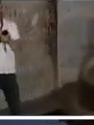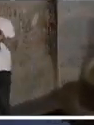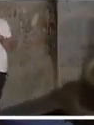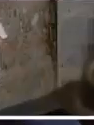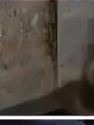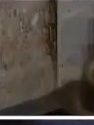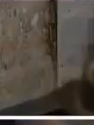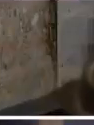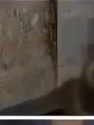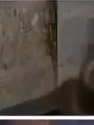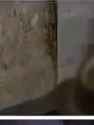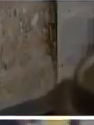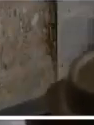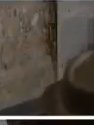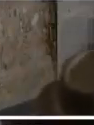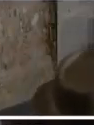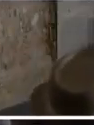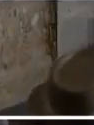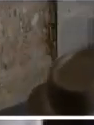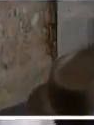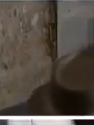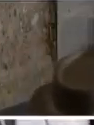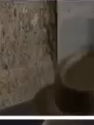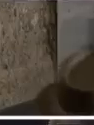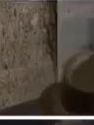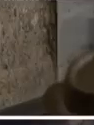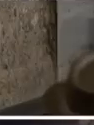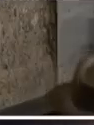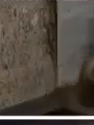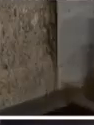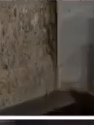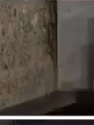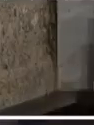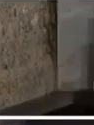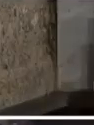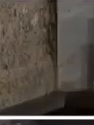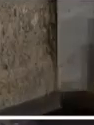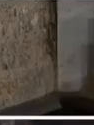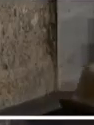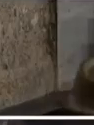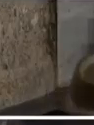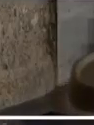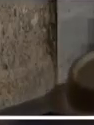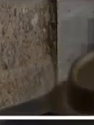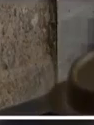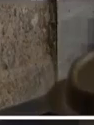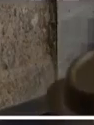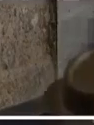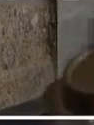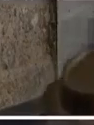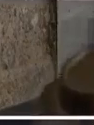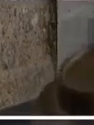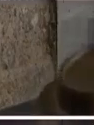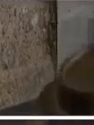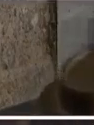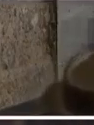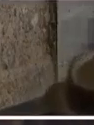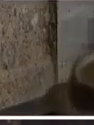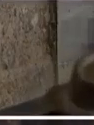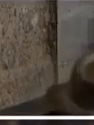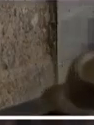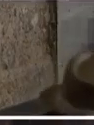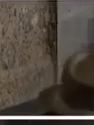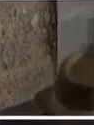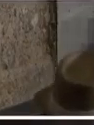Ahora dime quién puso puerta al agua tiene tubo la